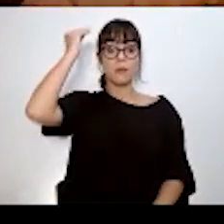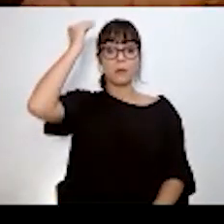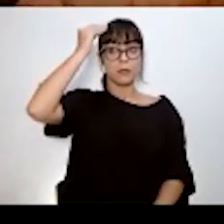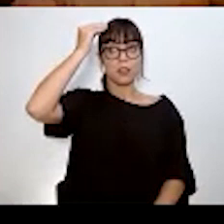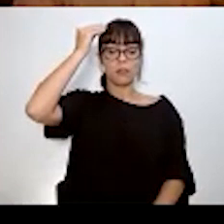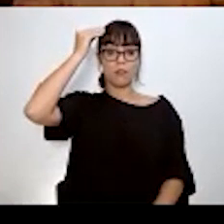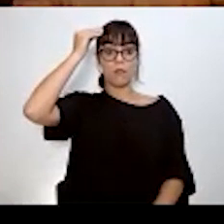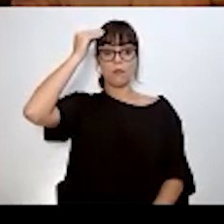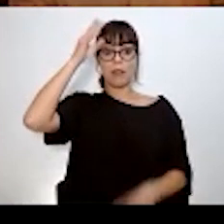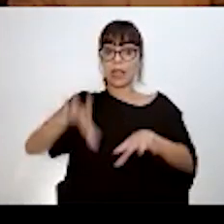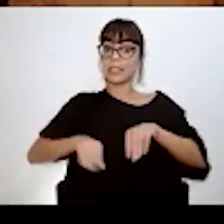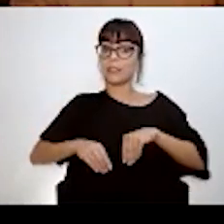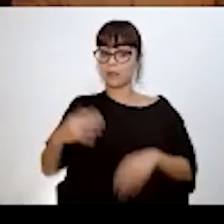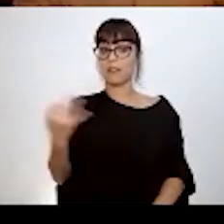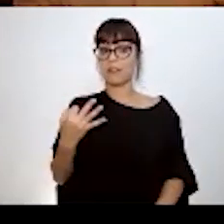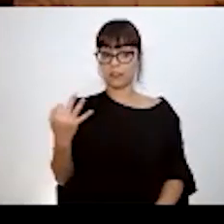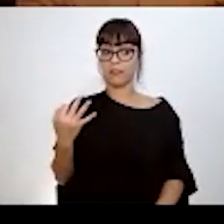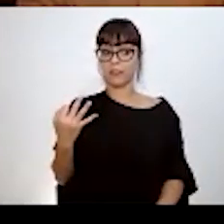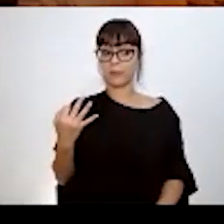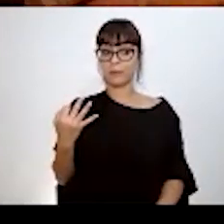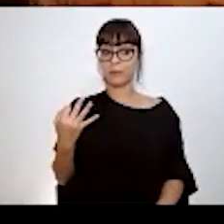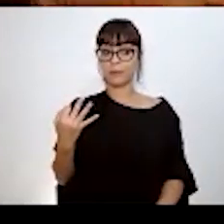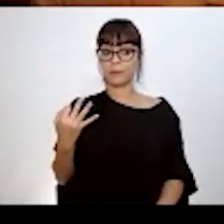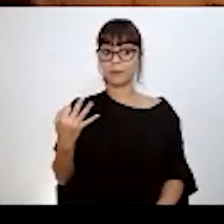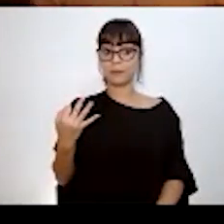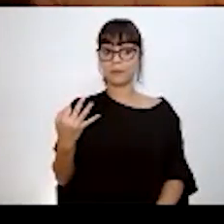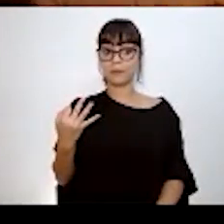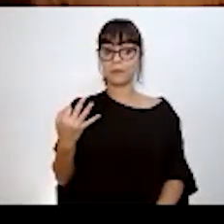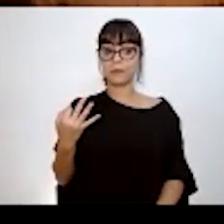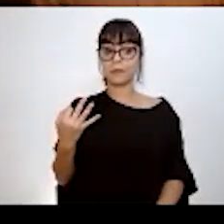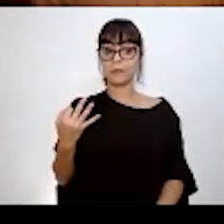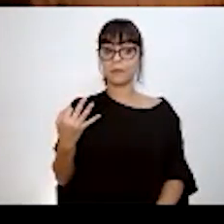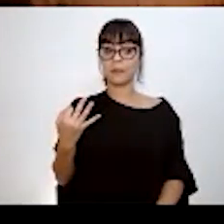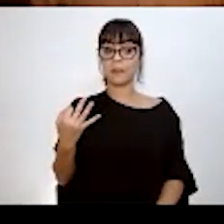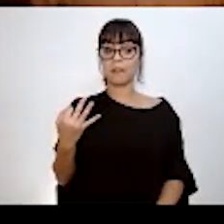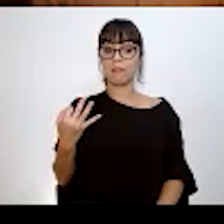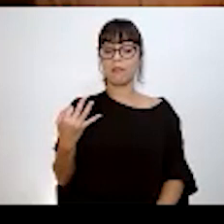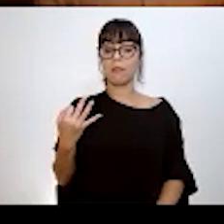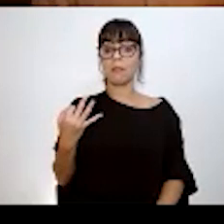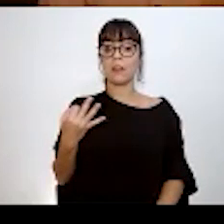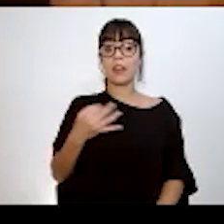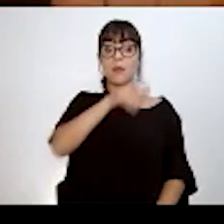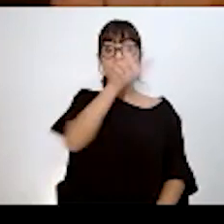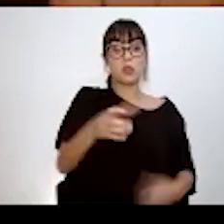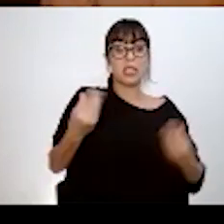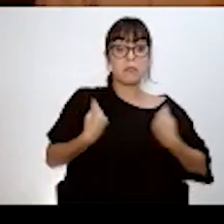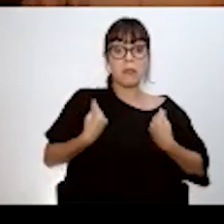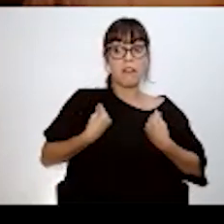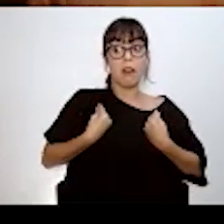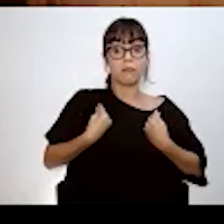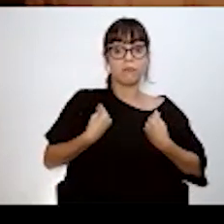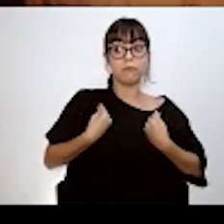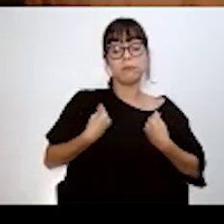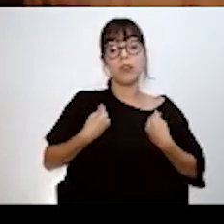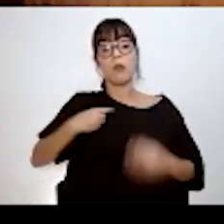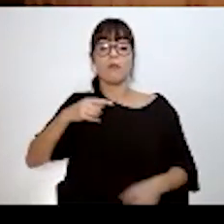análisis. Por un lado, que existe una correlación entre el tamaño de la población y la cantidad de restos de materiales que generamos. Cuanta más gente, mayor